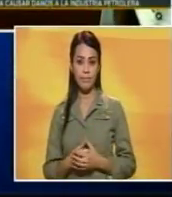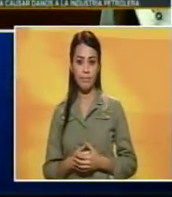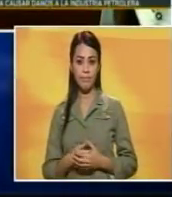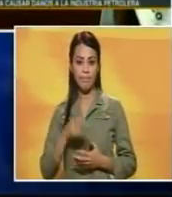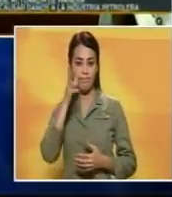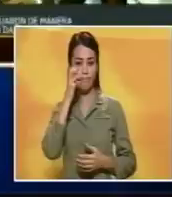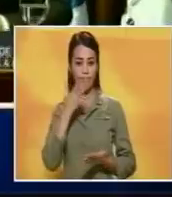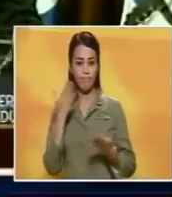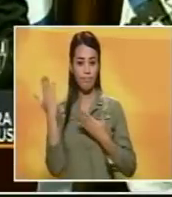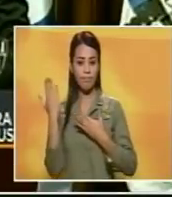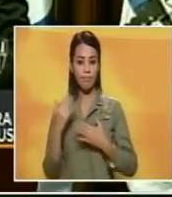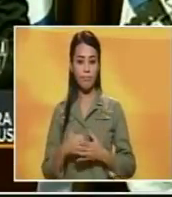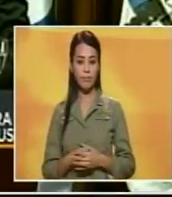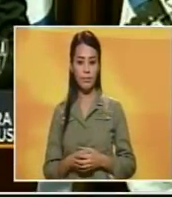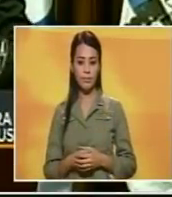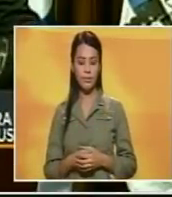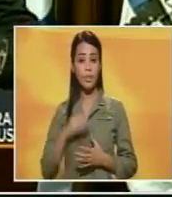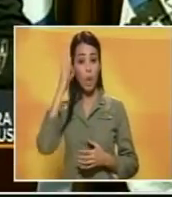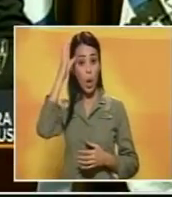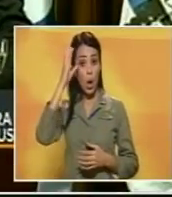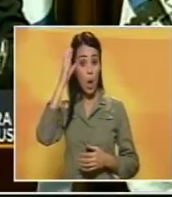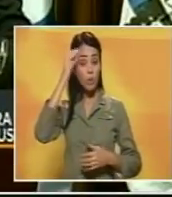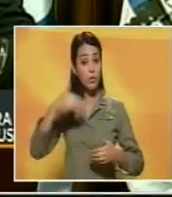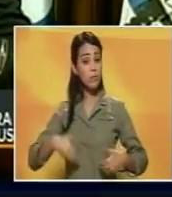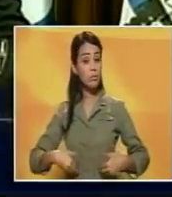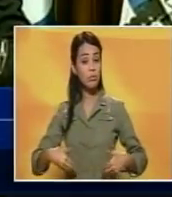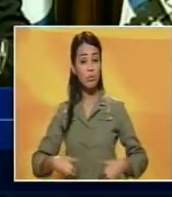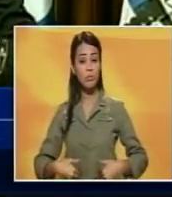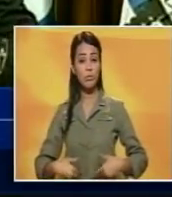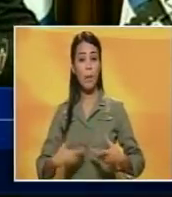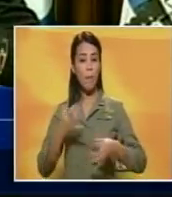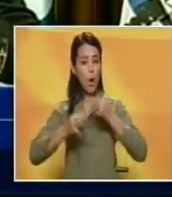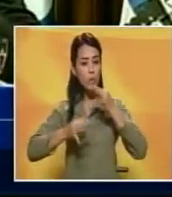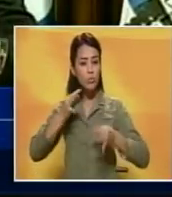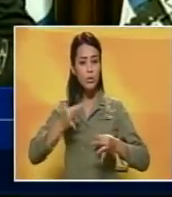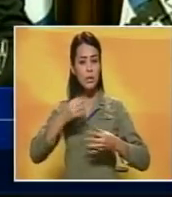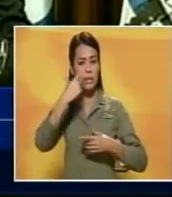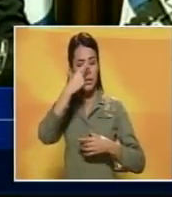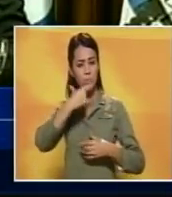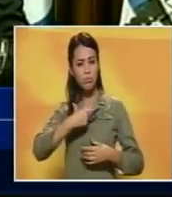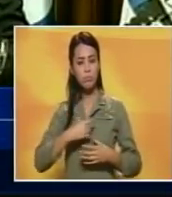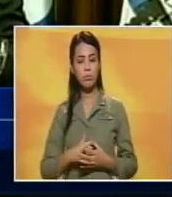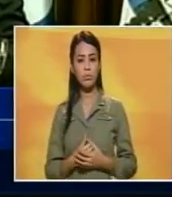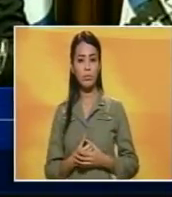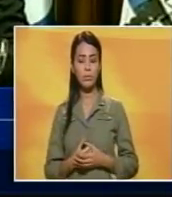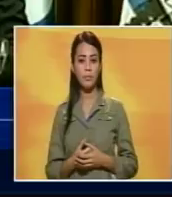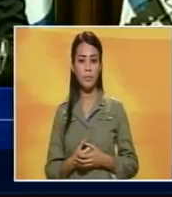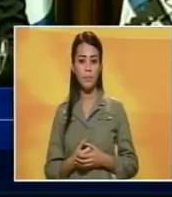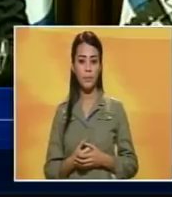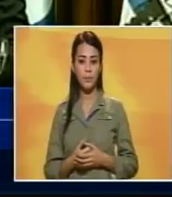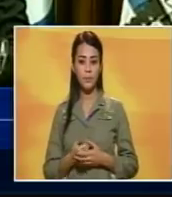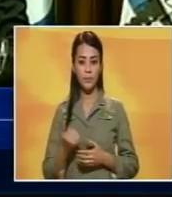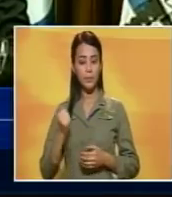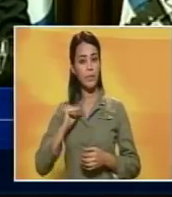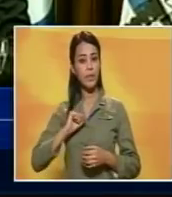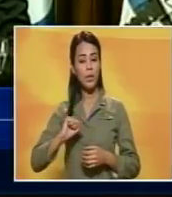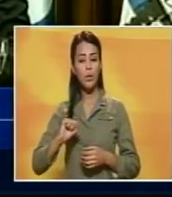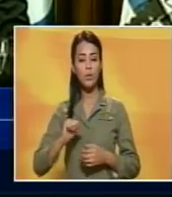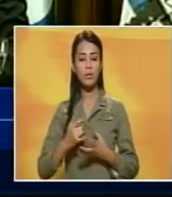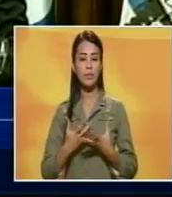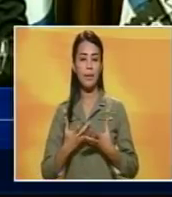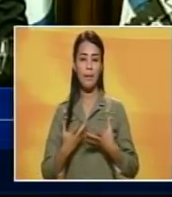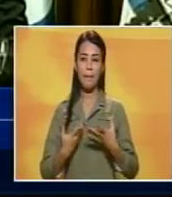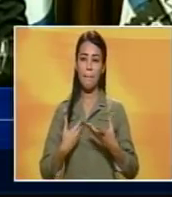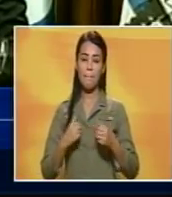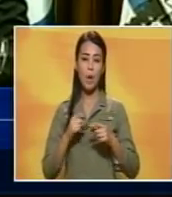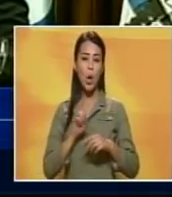hay conciencia de esta lucha por la justicia, por la decencia, en contra del manejo irregular